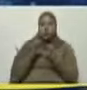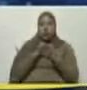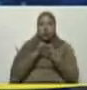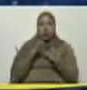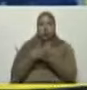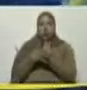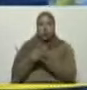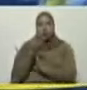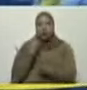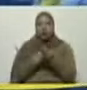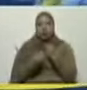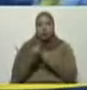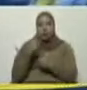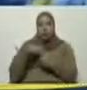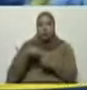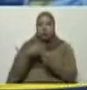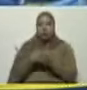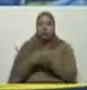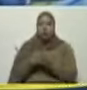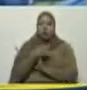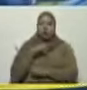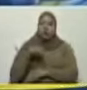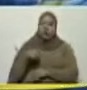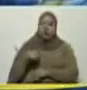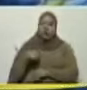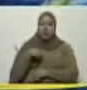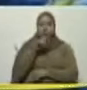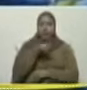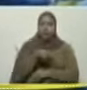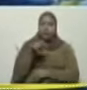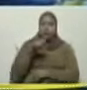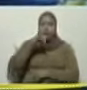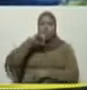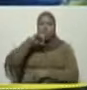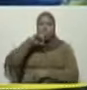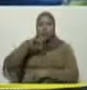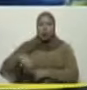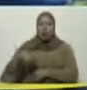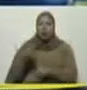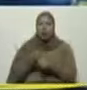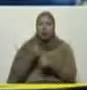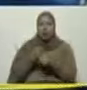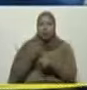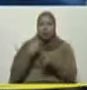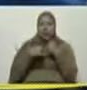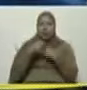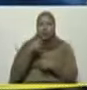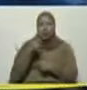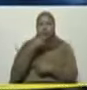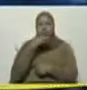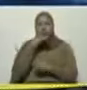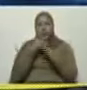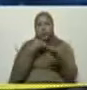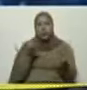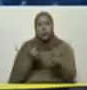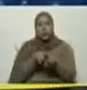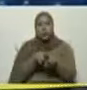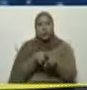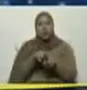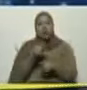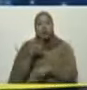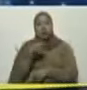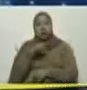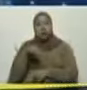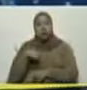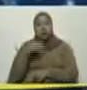prendamos su llama Sagrada también la gente que odia o la gente que está apagada